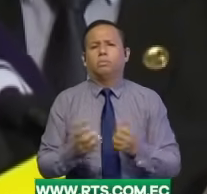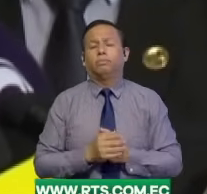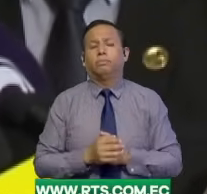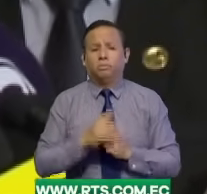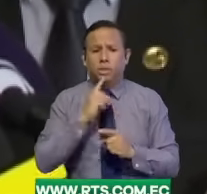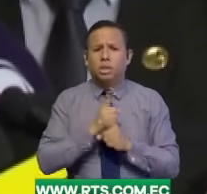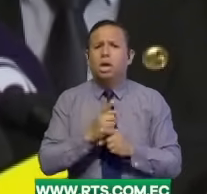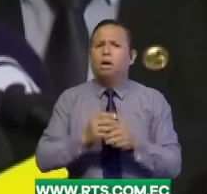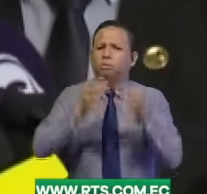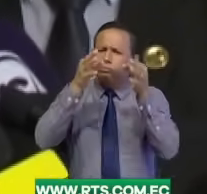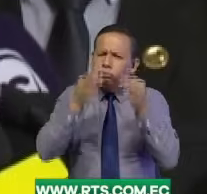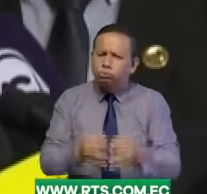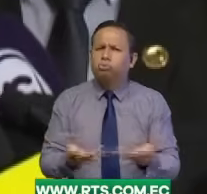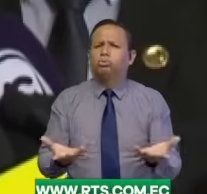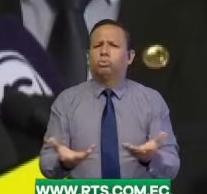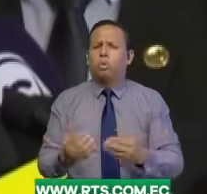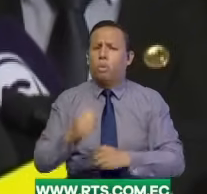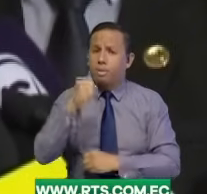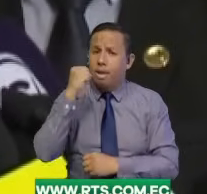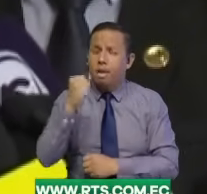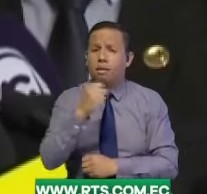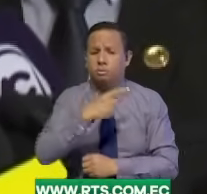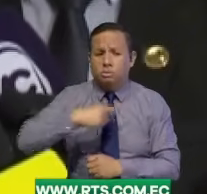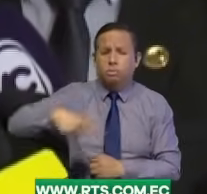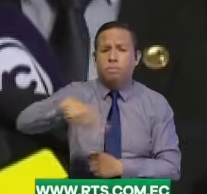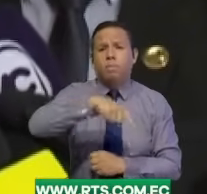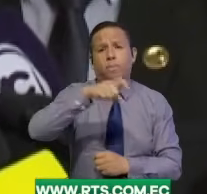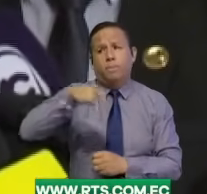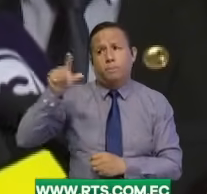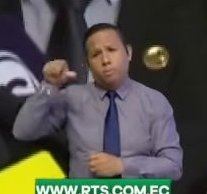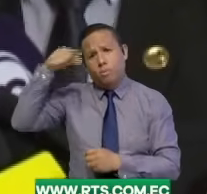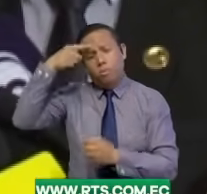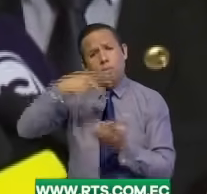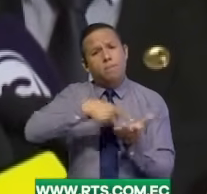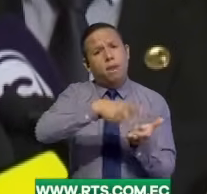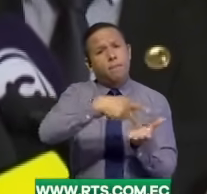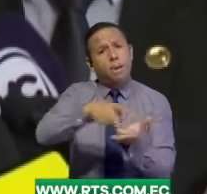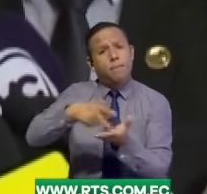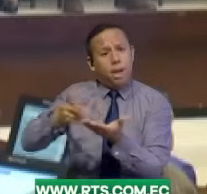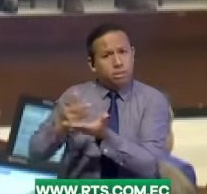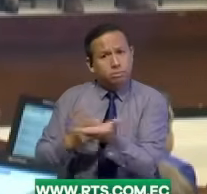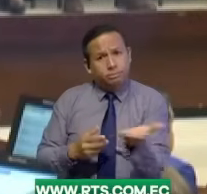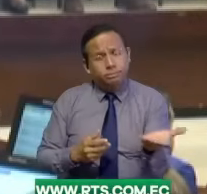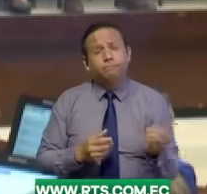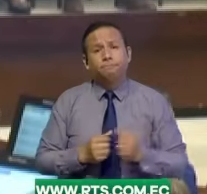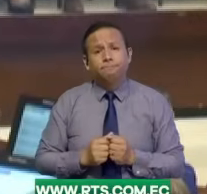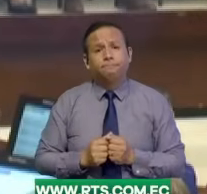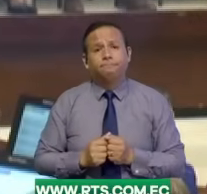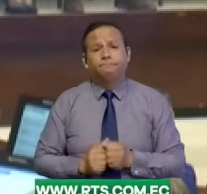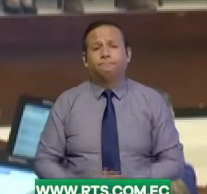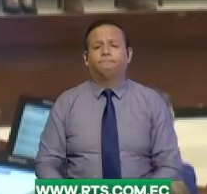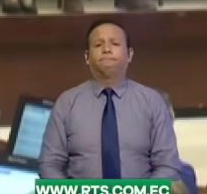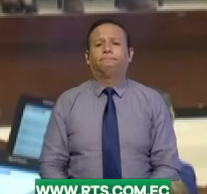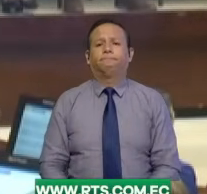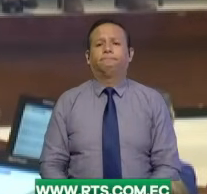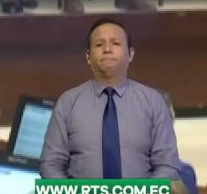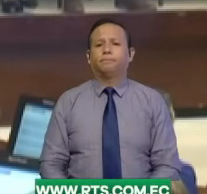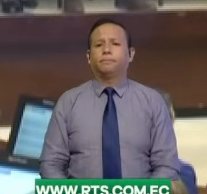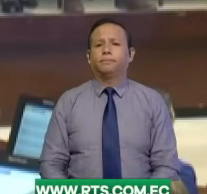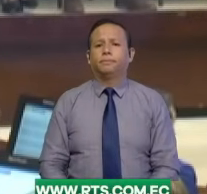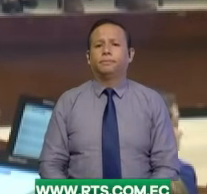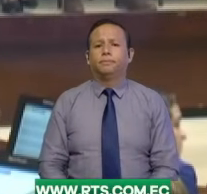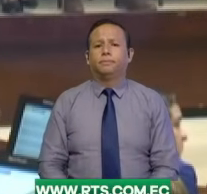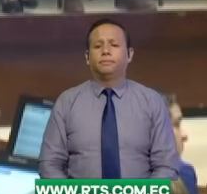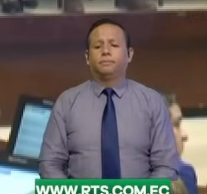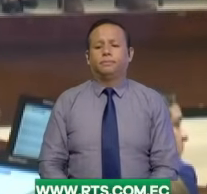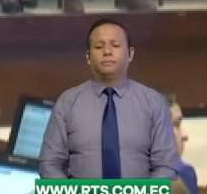de reclamar lo justo, de querer garantizar lo que constitucionalmente está amparado. Informó Álvaro